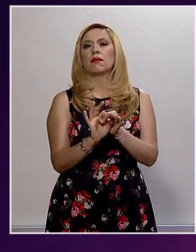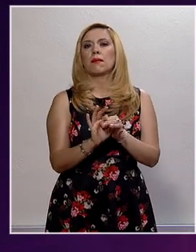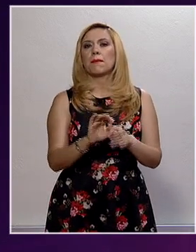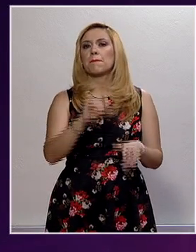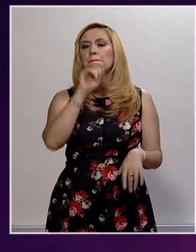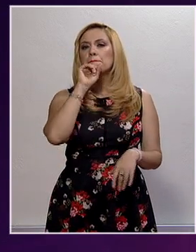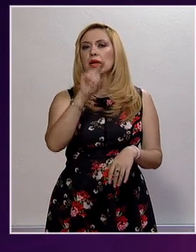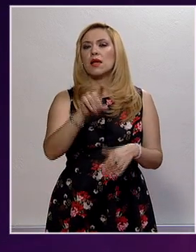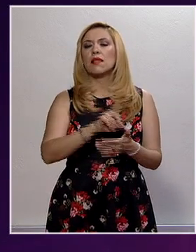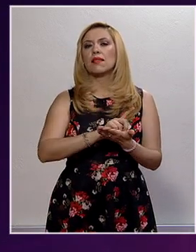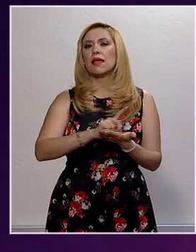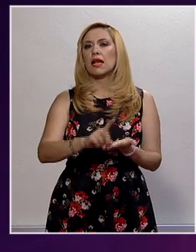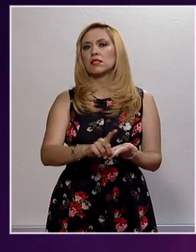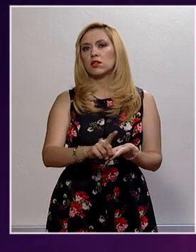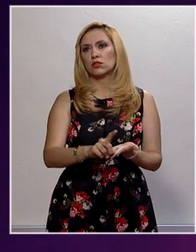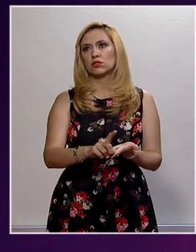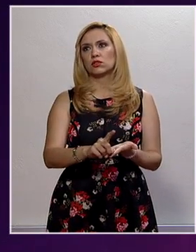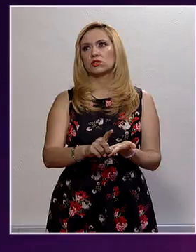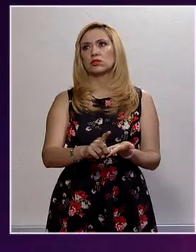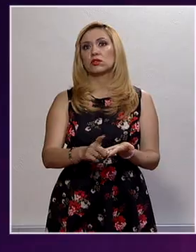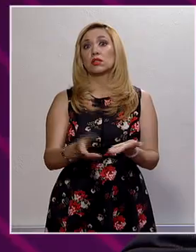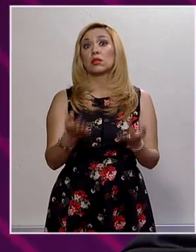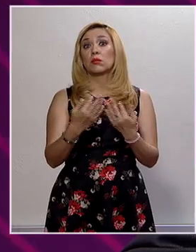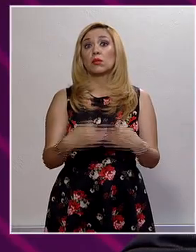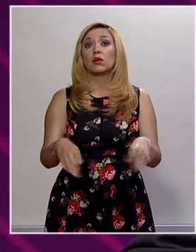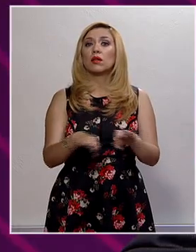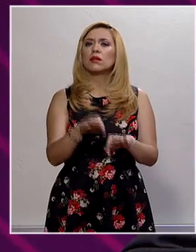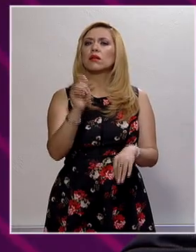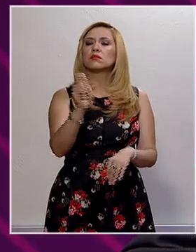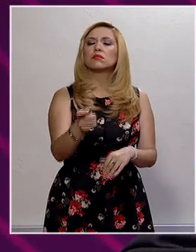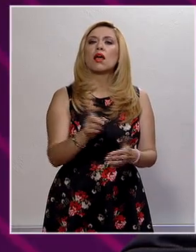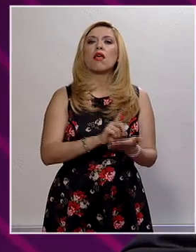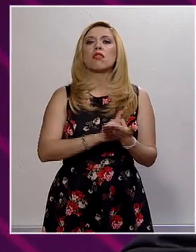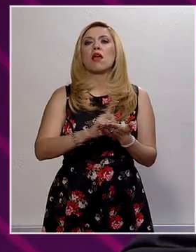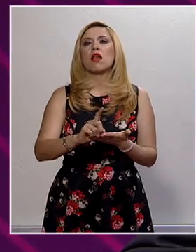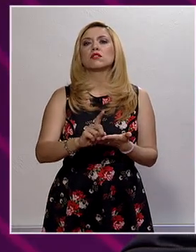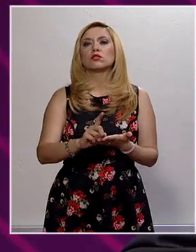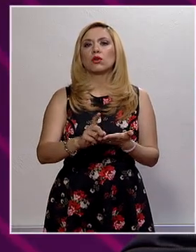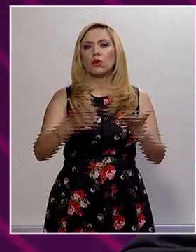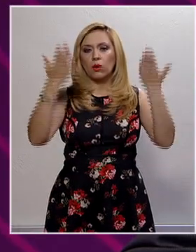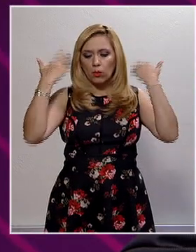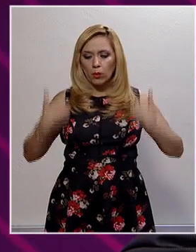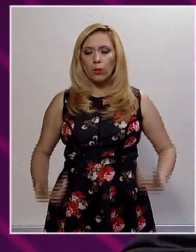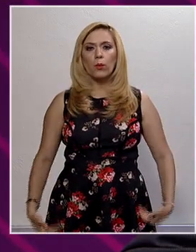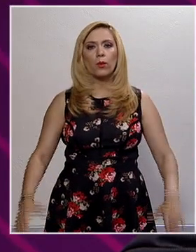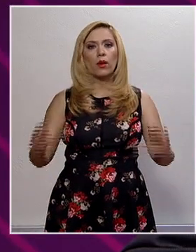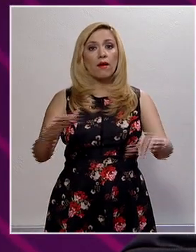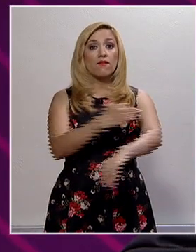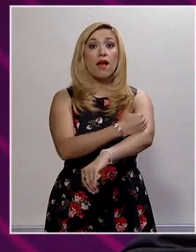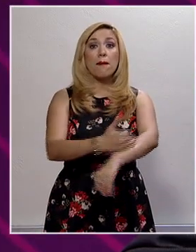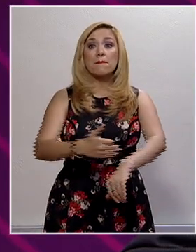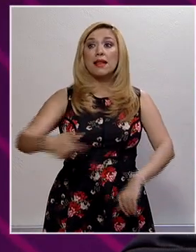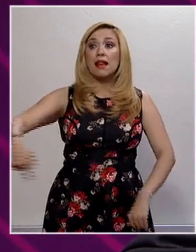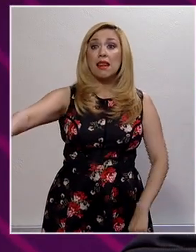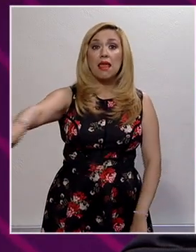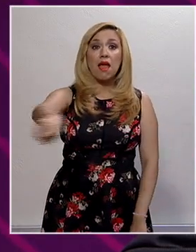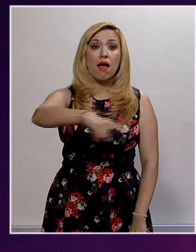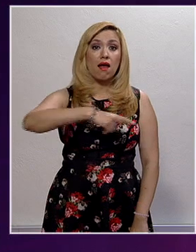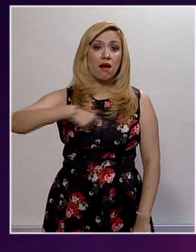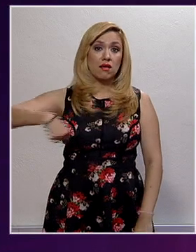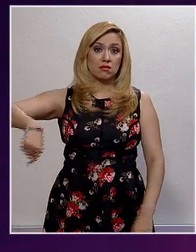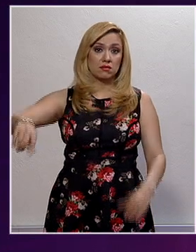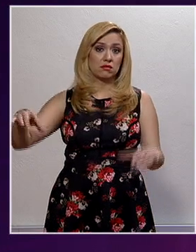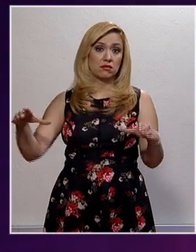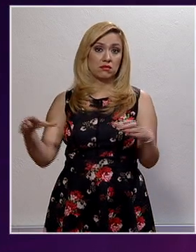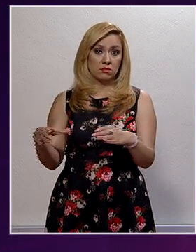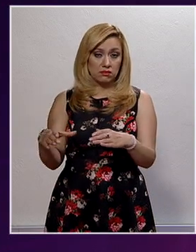También unos derechos importantes que son el derecho a la integridad personal de los familiares, ¿no?